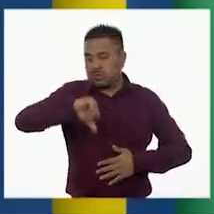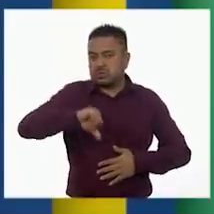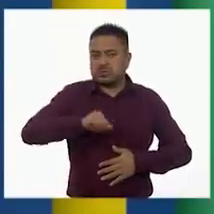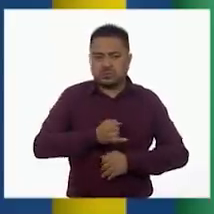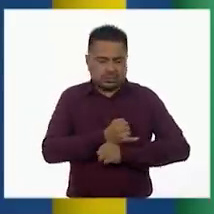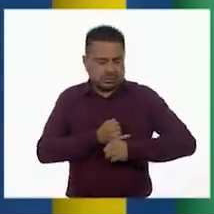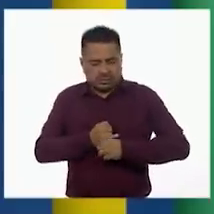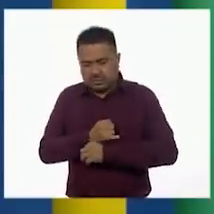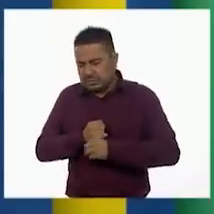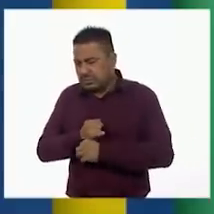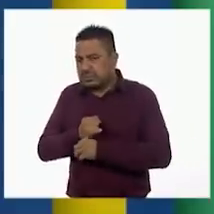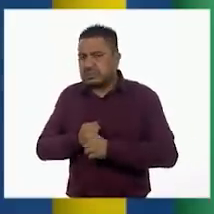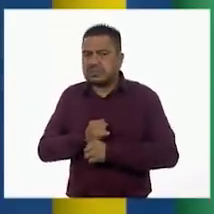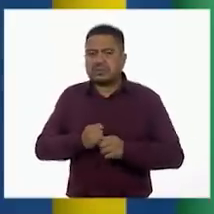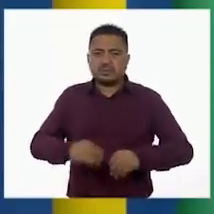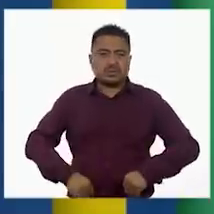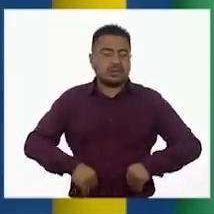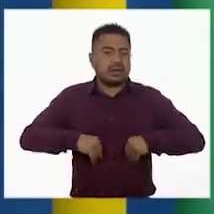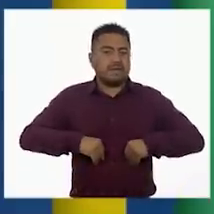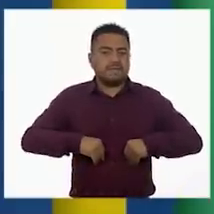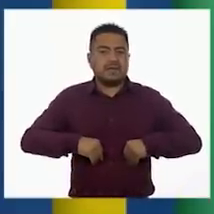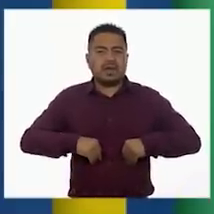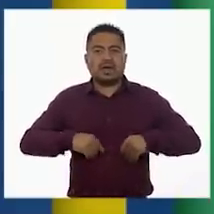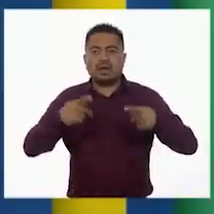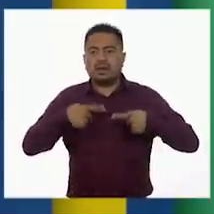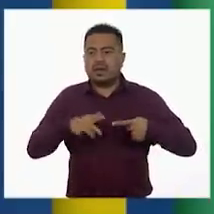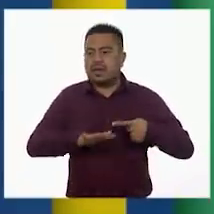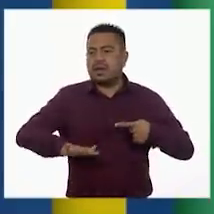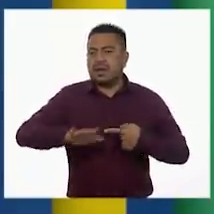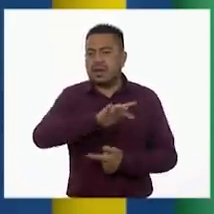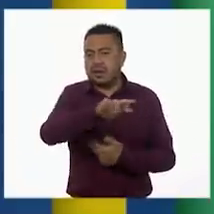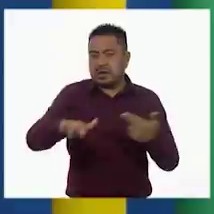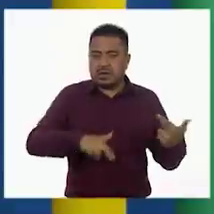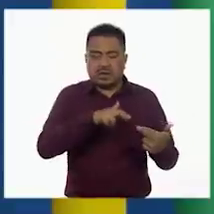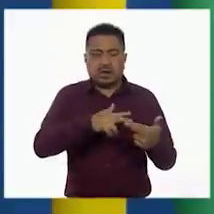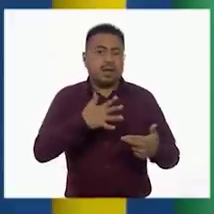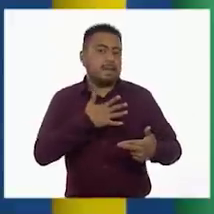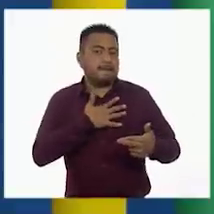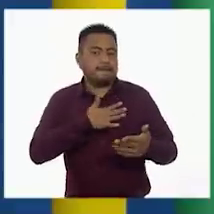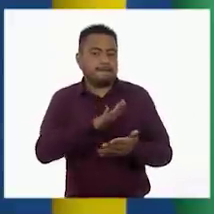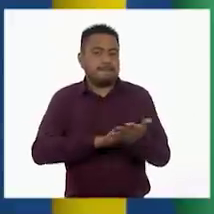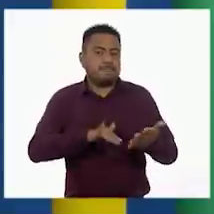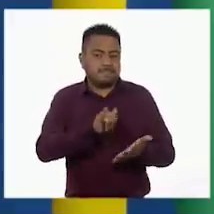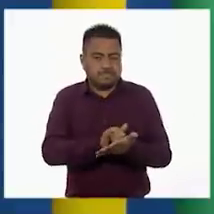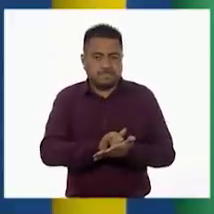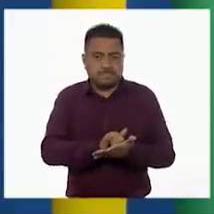a investigar la vida de los habitantes de nuestra región, los mayos.